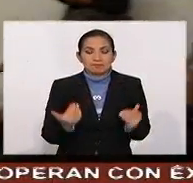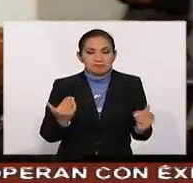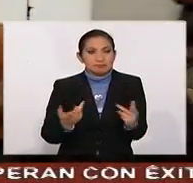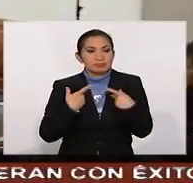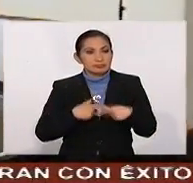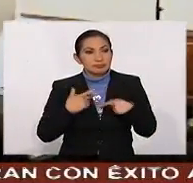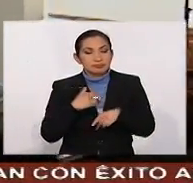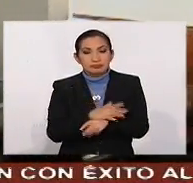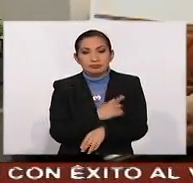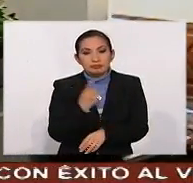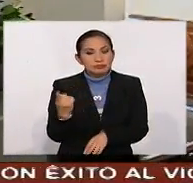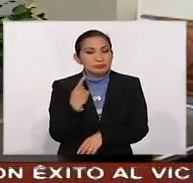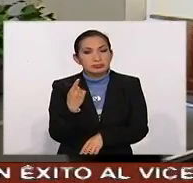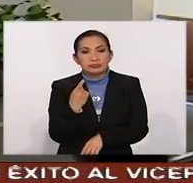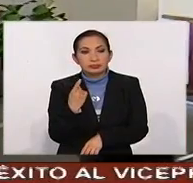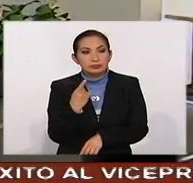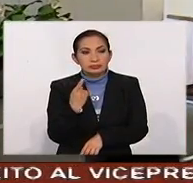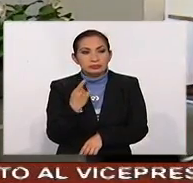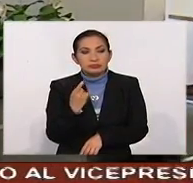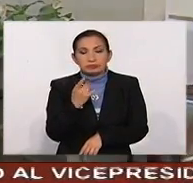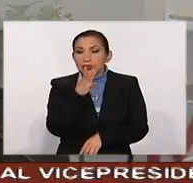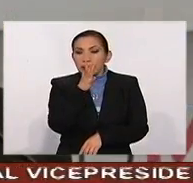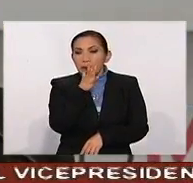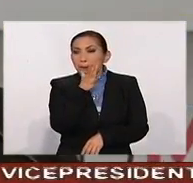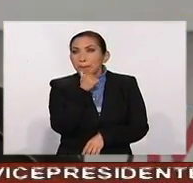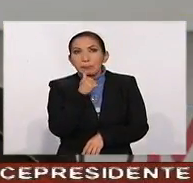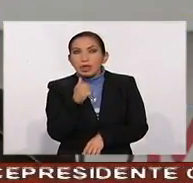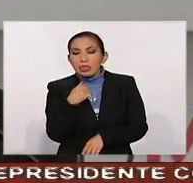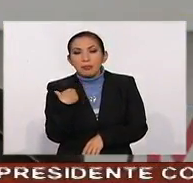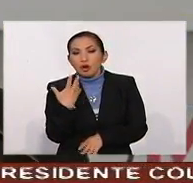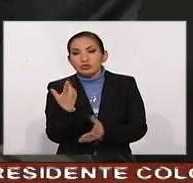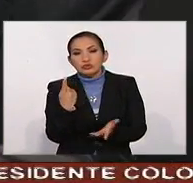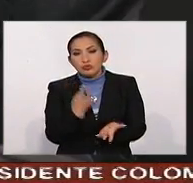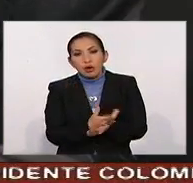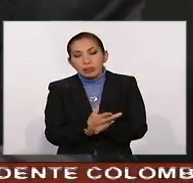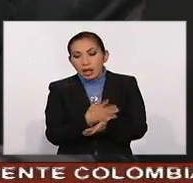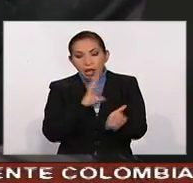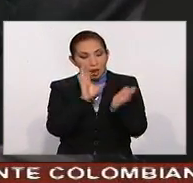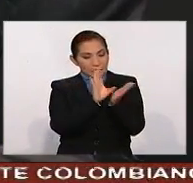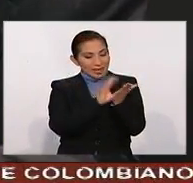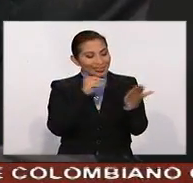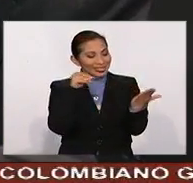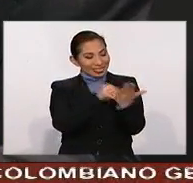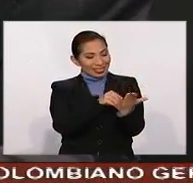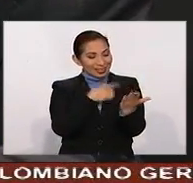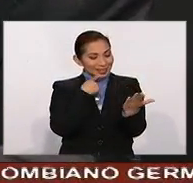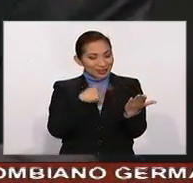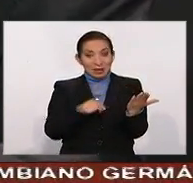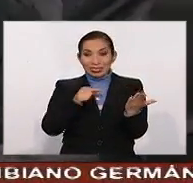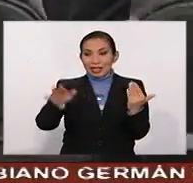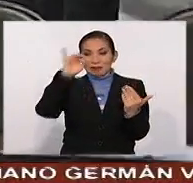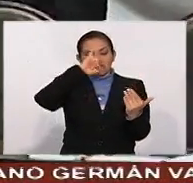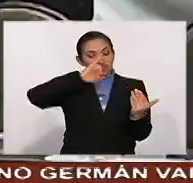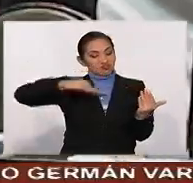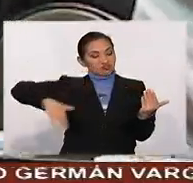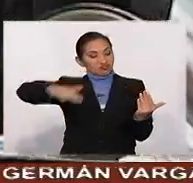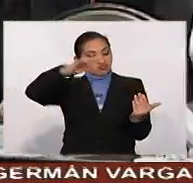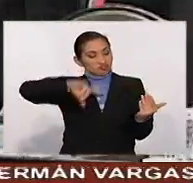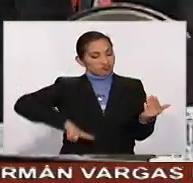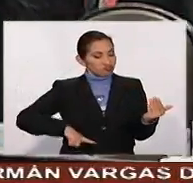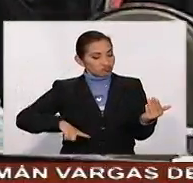ciudadanos, porque no podemos conformarnos con buscar una constitución que sea dictada desde arriba, desde el